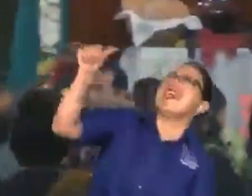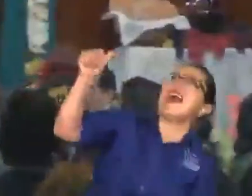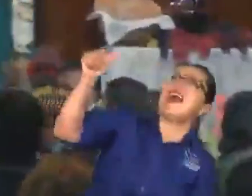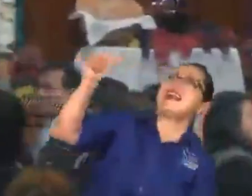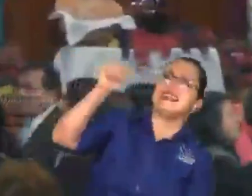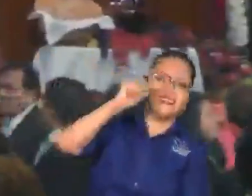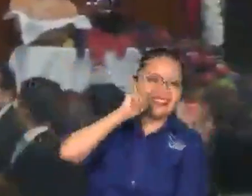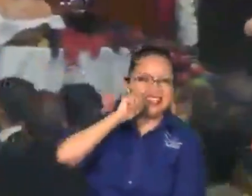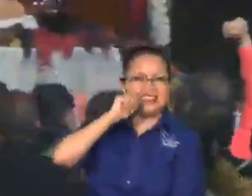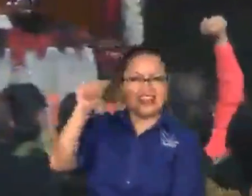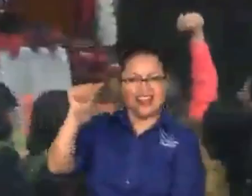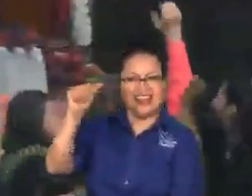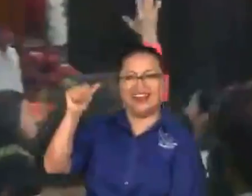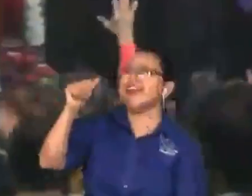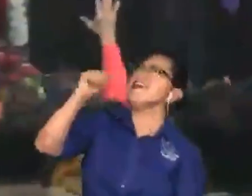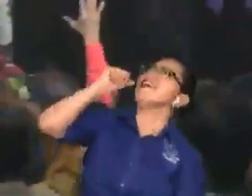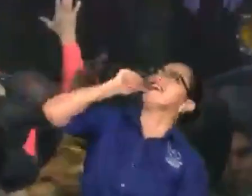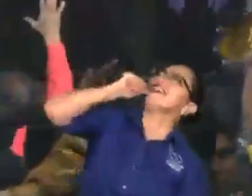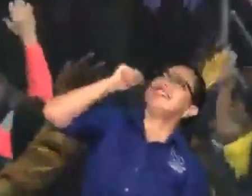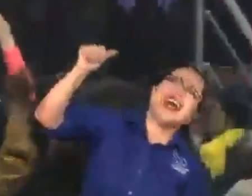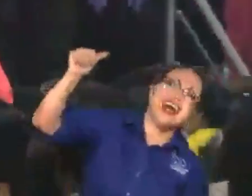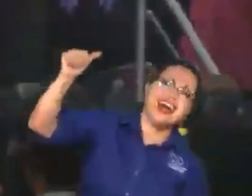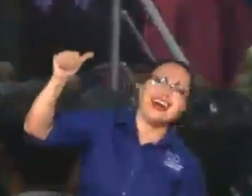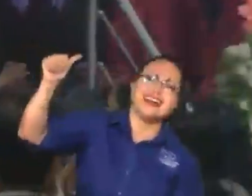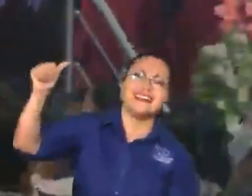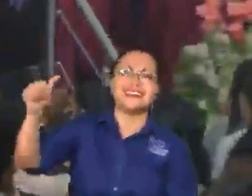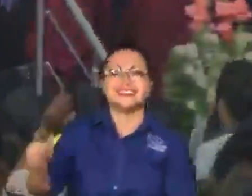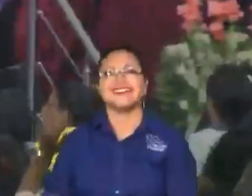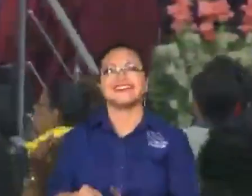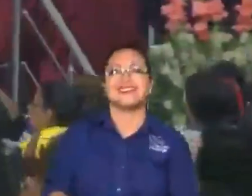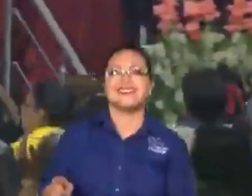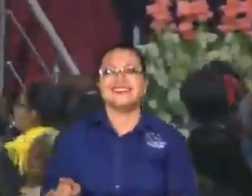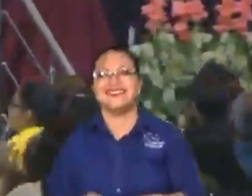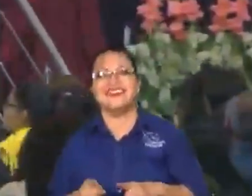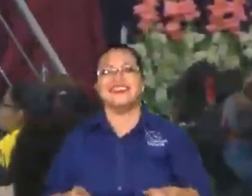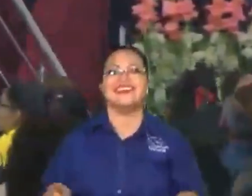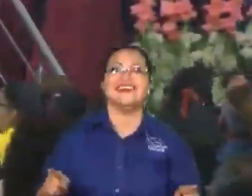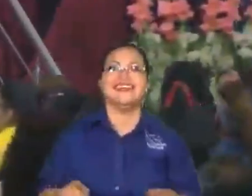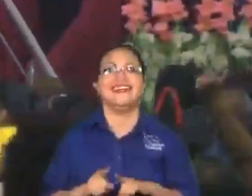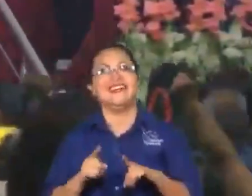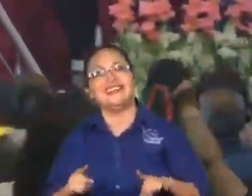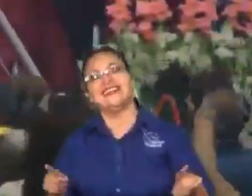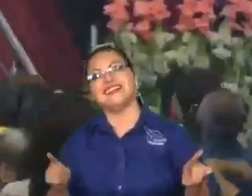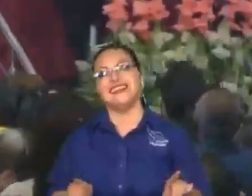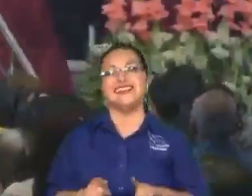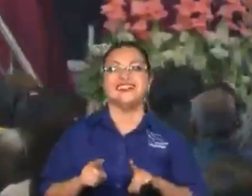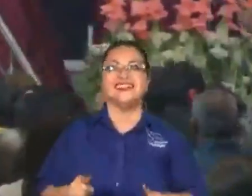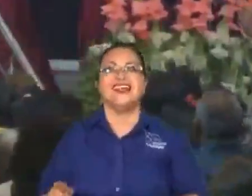Quiero gritar, gritar, gritar, gritar, gritar. ¡Grita de libertad!